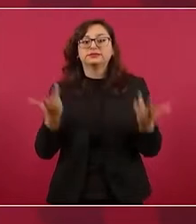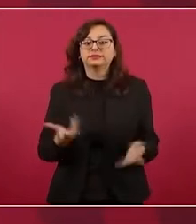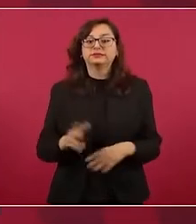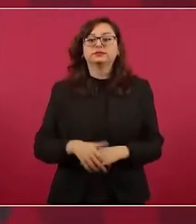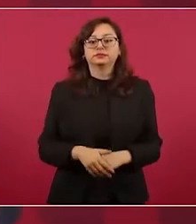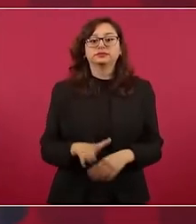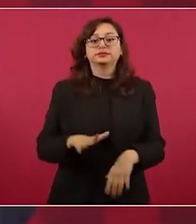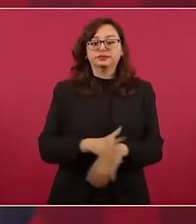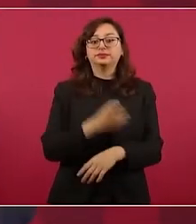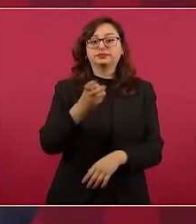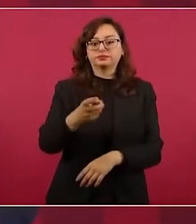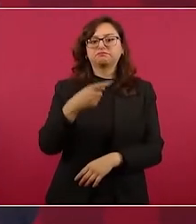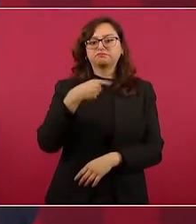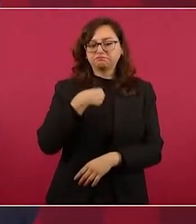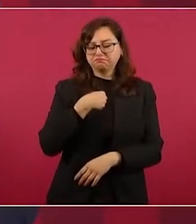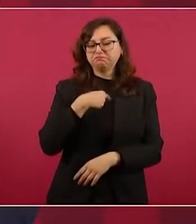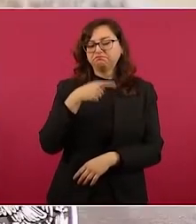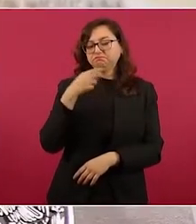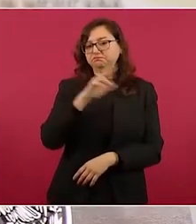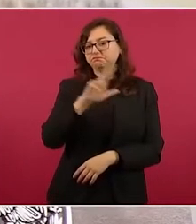Marín,